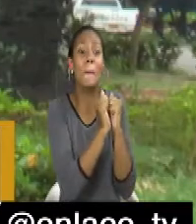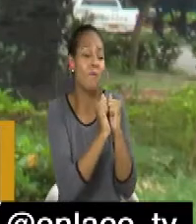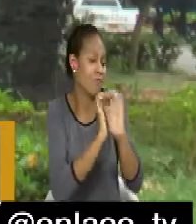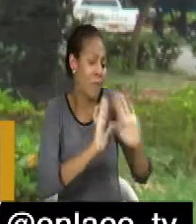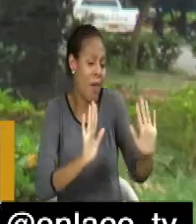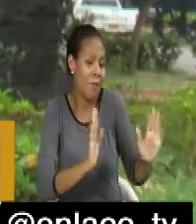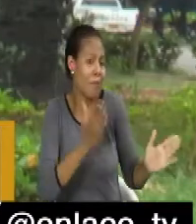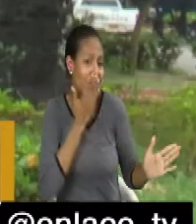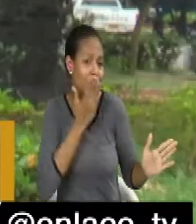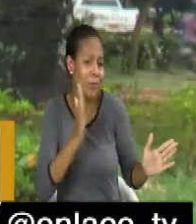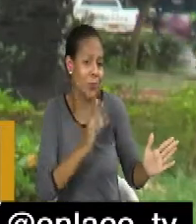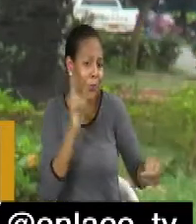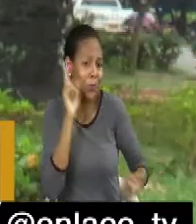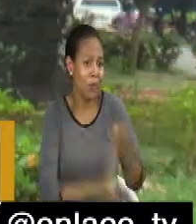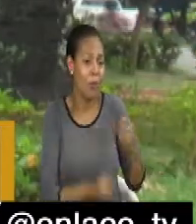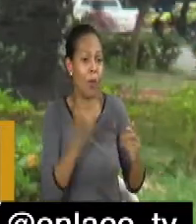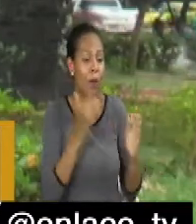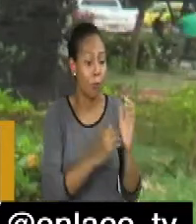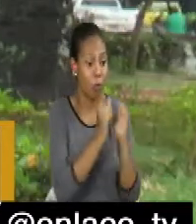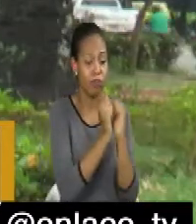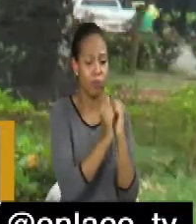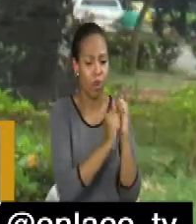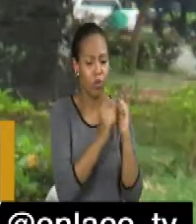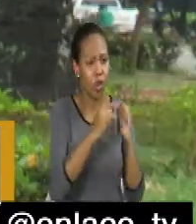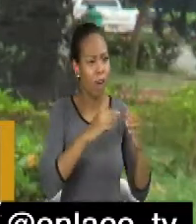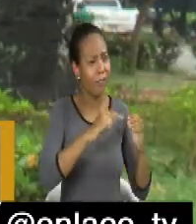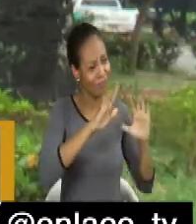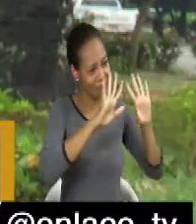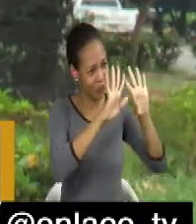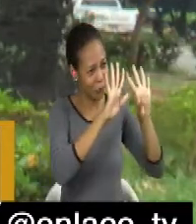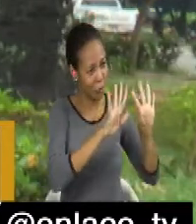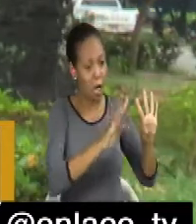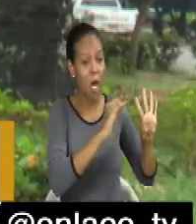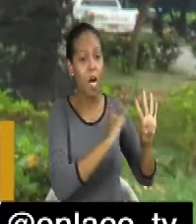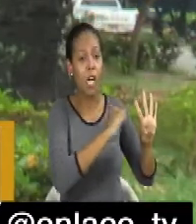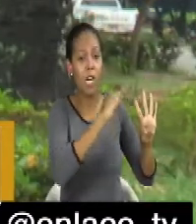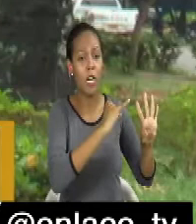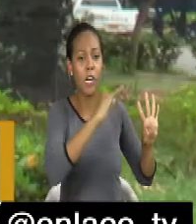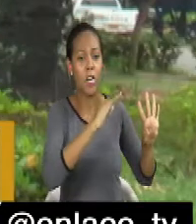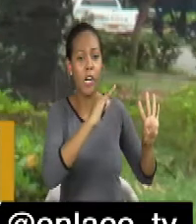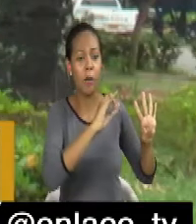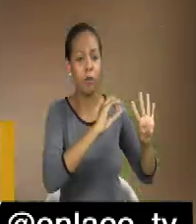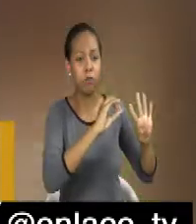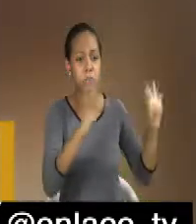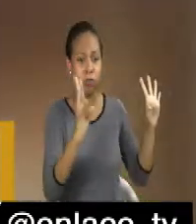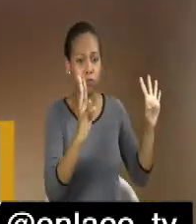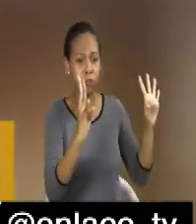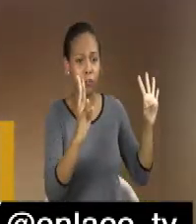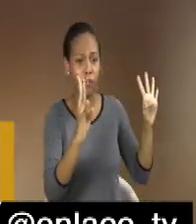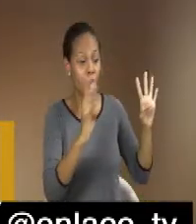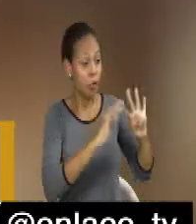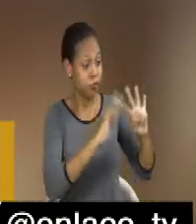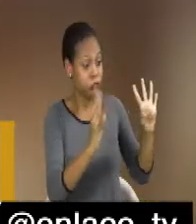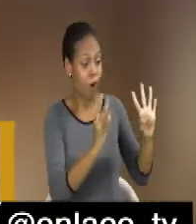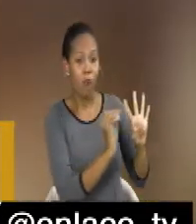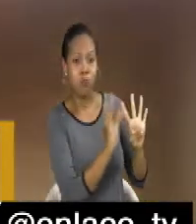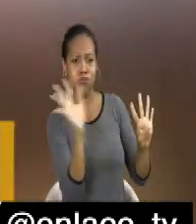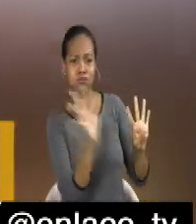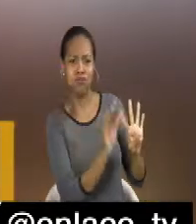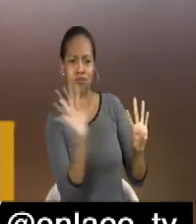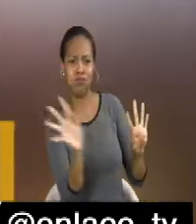presentó una fisura, es decir, la metalurgia se rompió del equipo en la parte